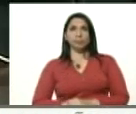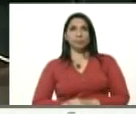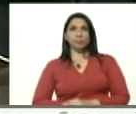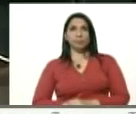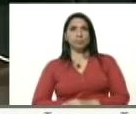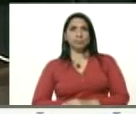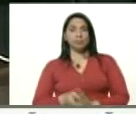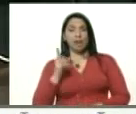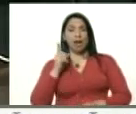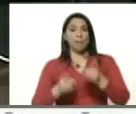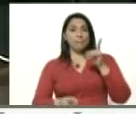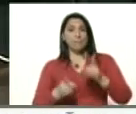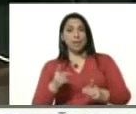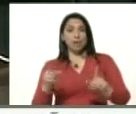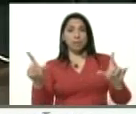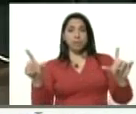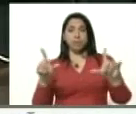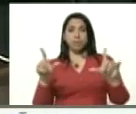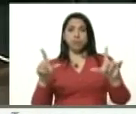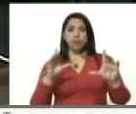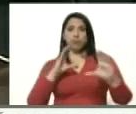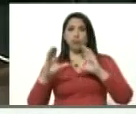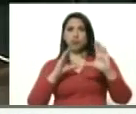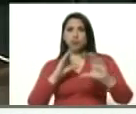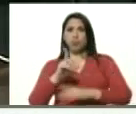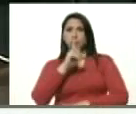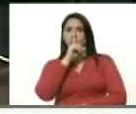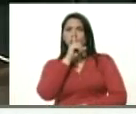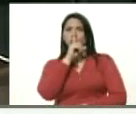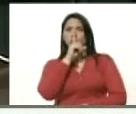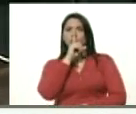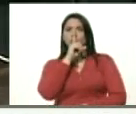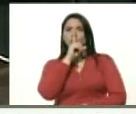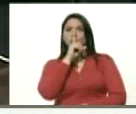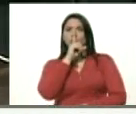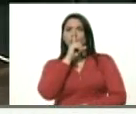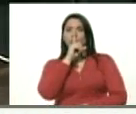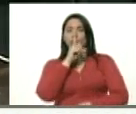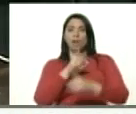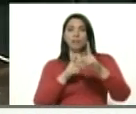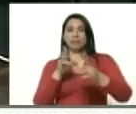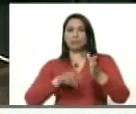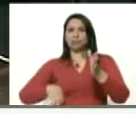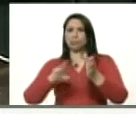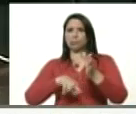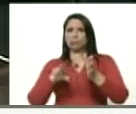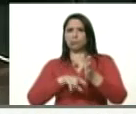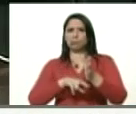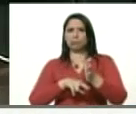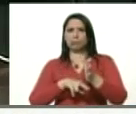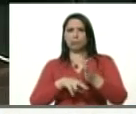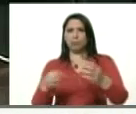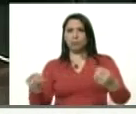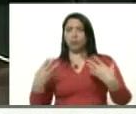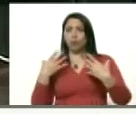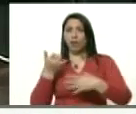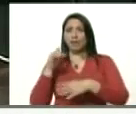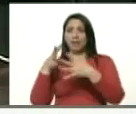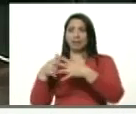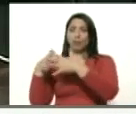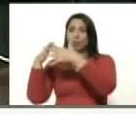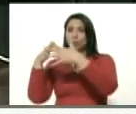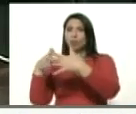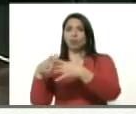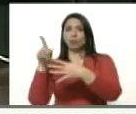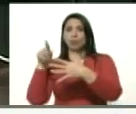A veces los medios de comunicación mundial callan los rebrotes que hay en Estados Unidos ya, en los